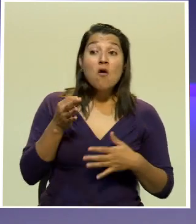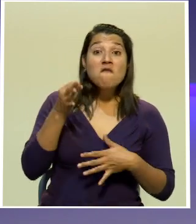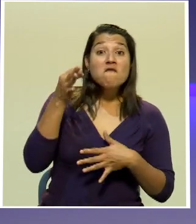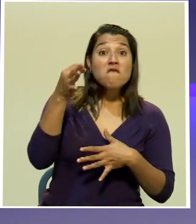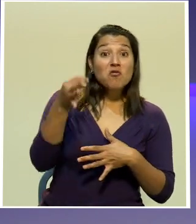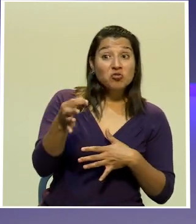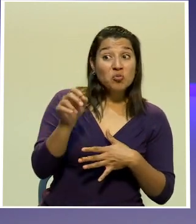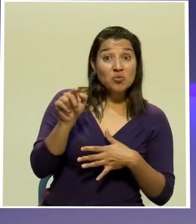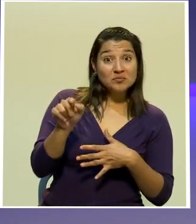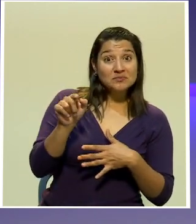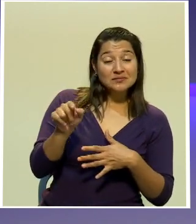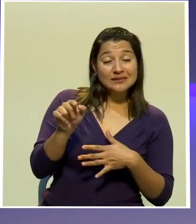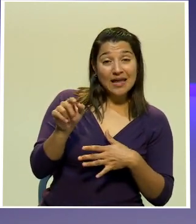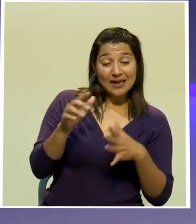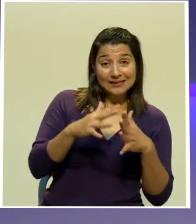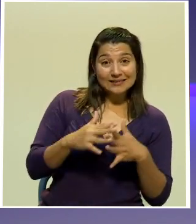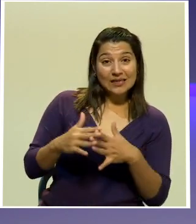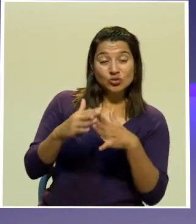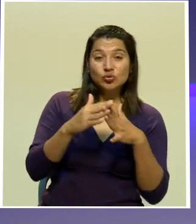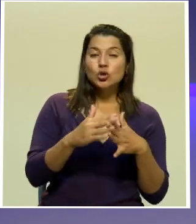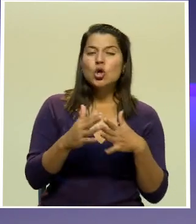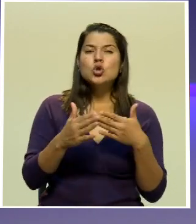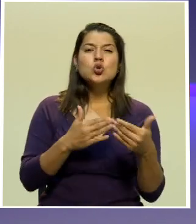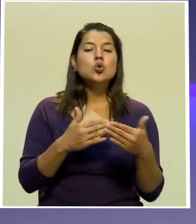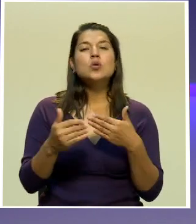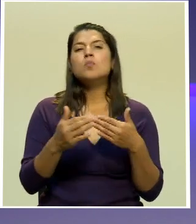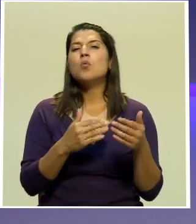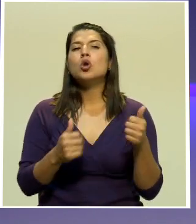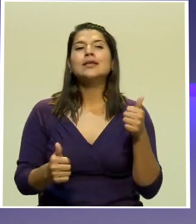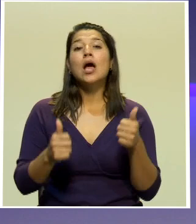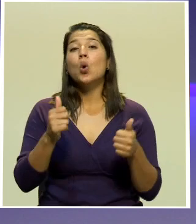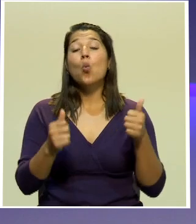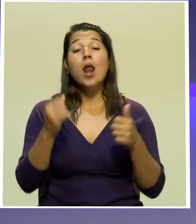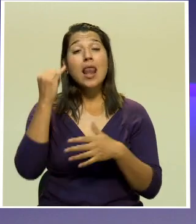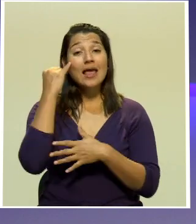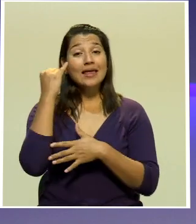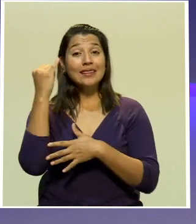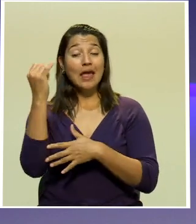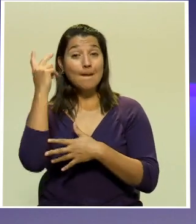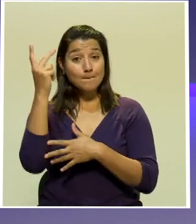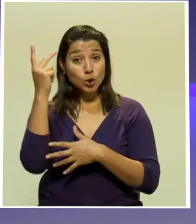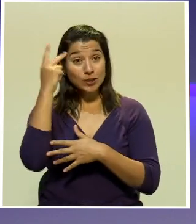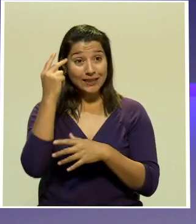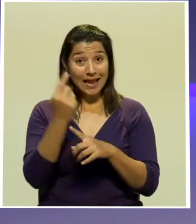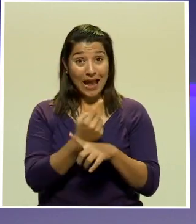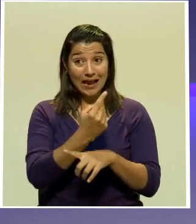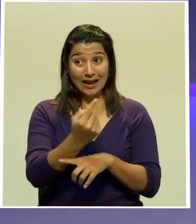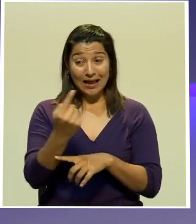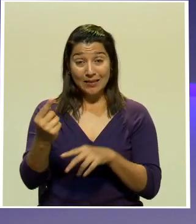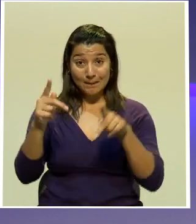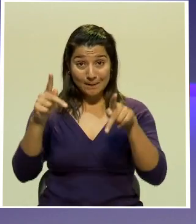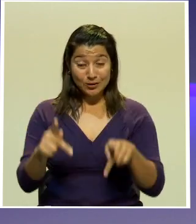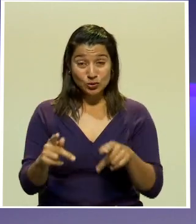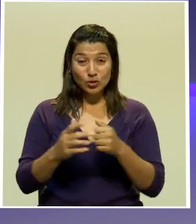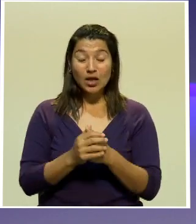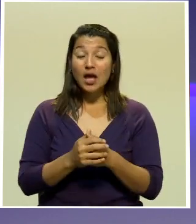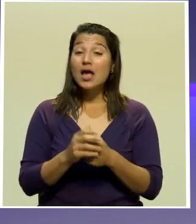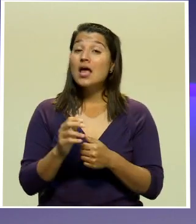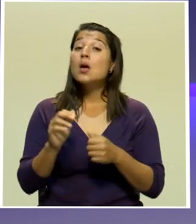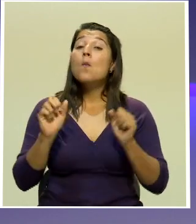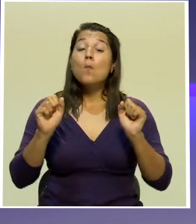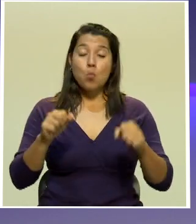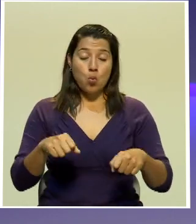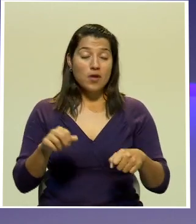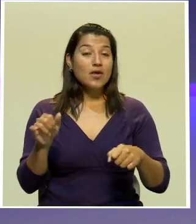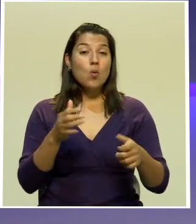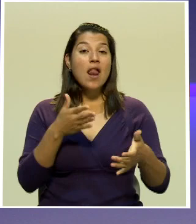que independientemente de cuál sea la ideología política de cada uno, va a tener un enorme impacto sobre